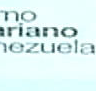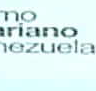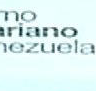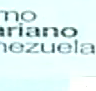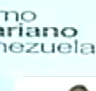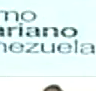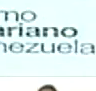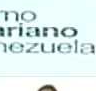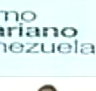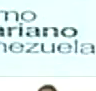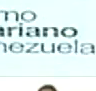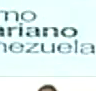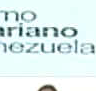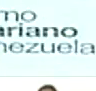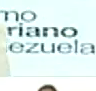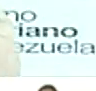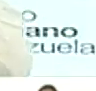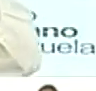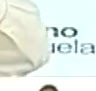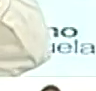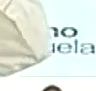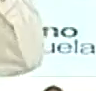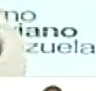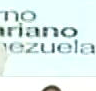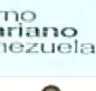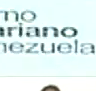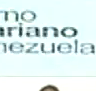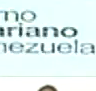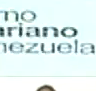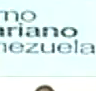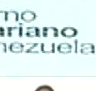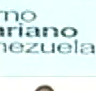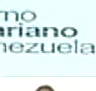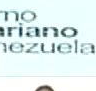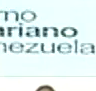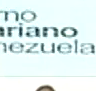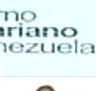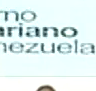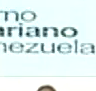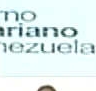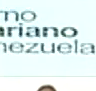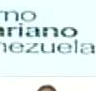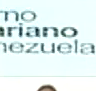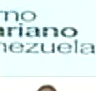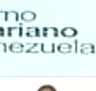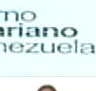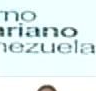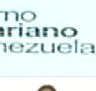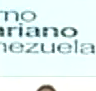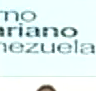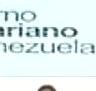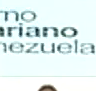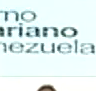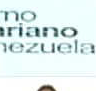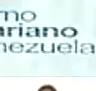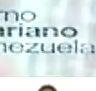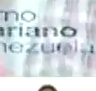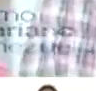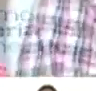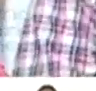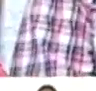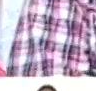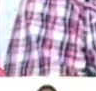orgullosos. Y ustedes, mujeres orgullosas de en este camino haber